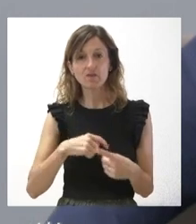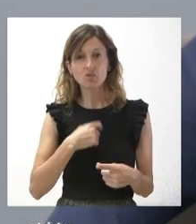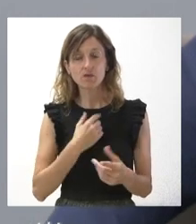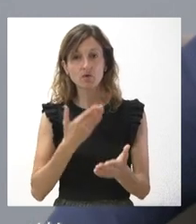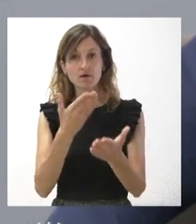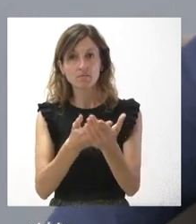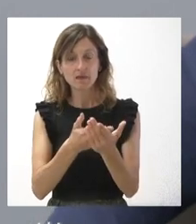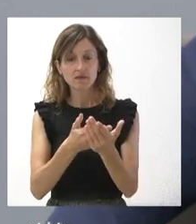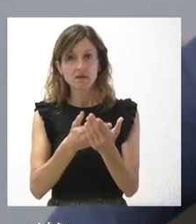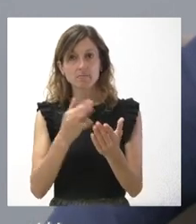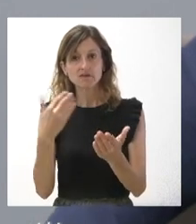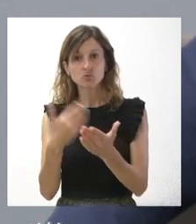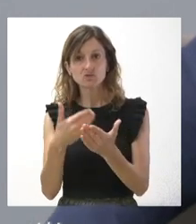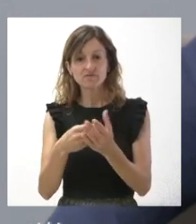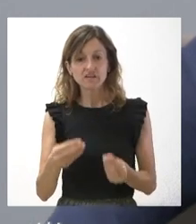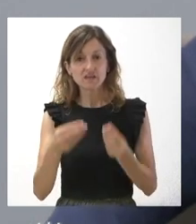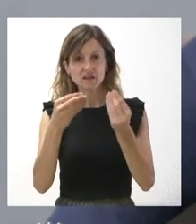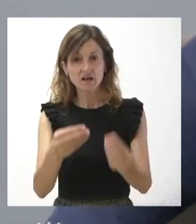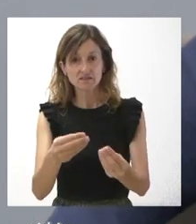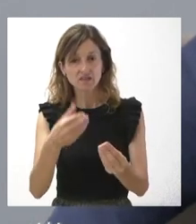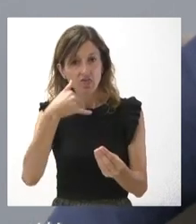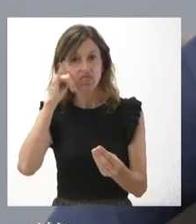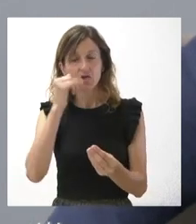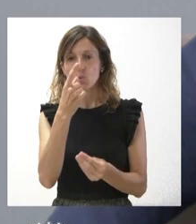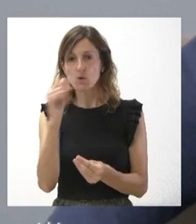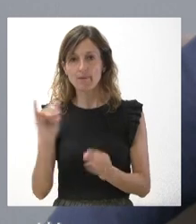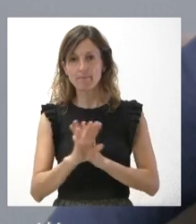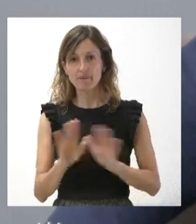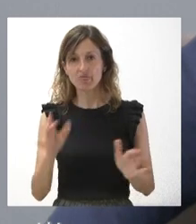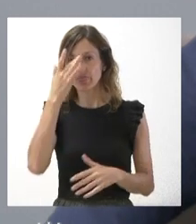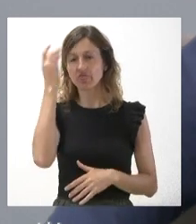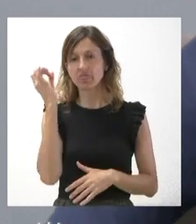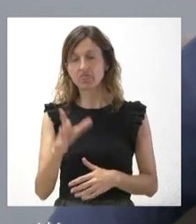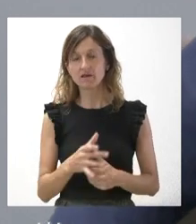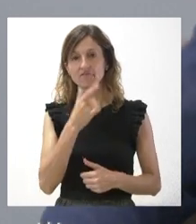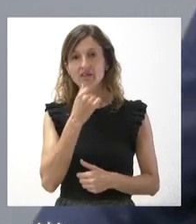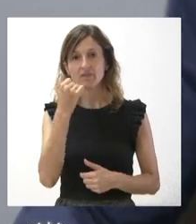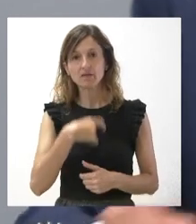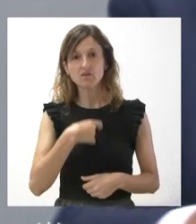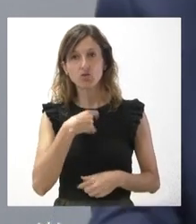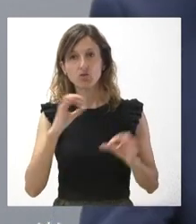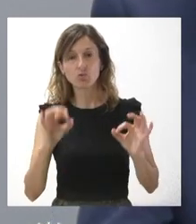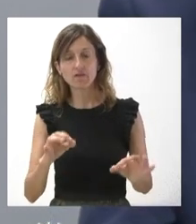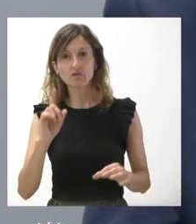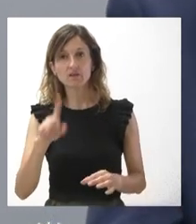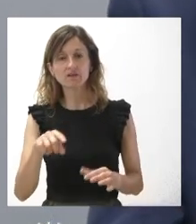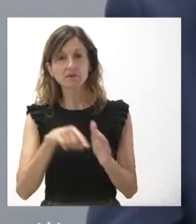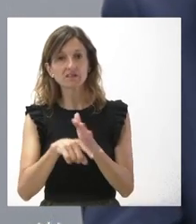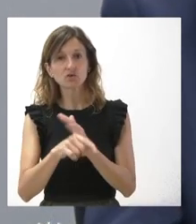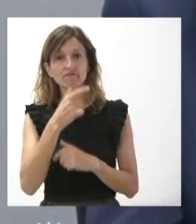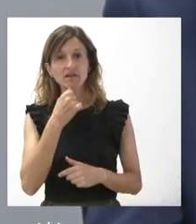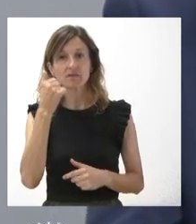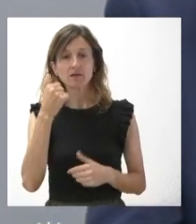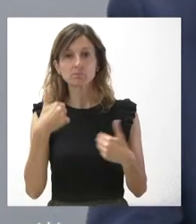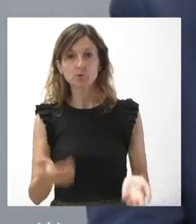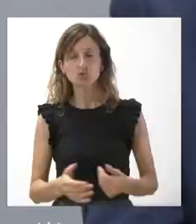solicitud, presentar los justificantes y no haya que hacer una doble tramitación, más fácil para el ciudadano y más fácil para su gestión y su pronta